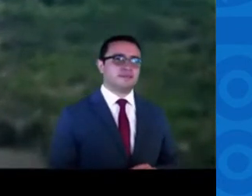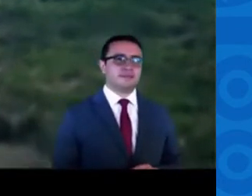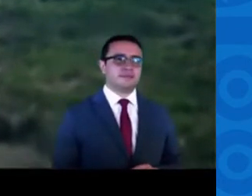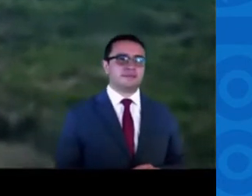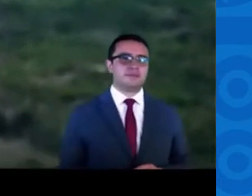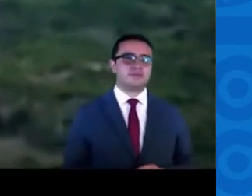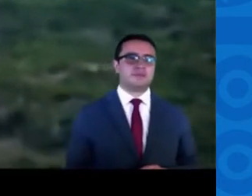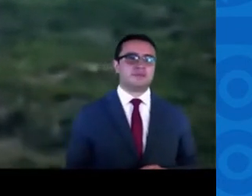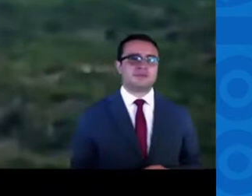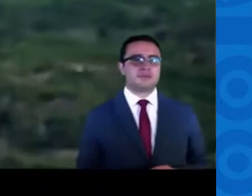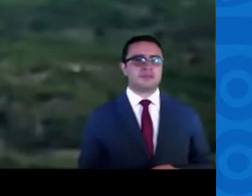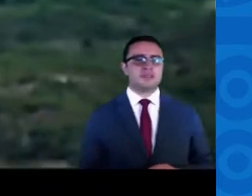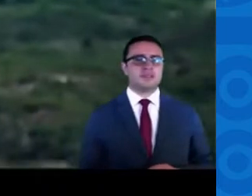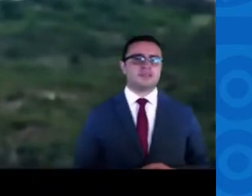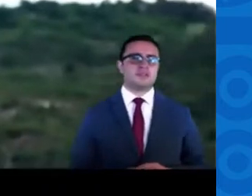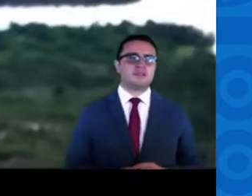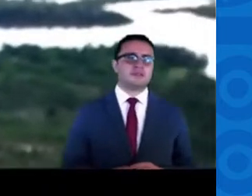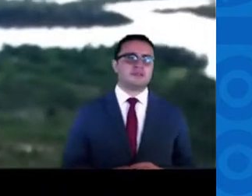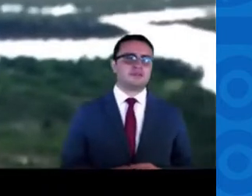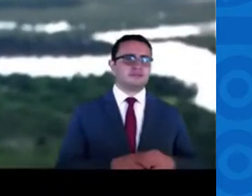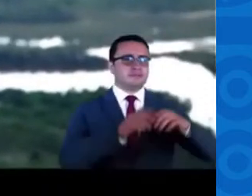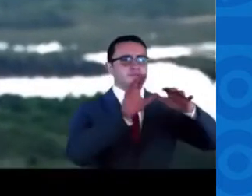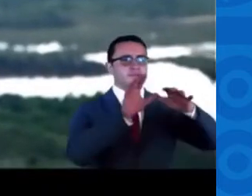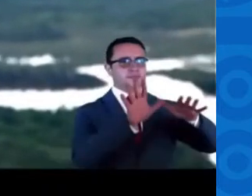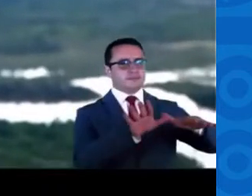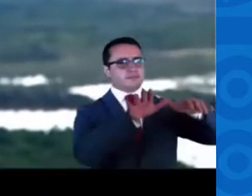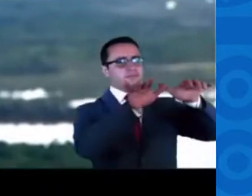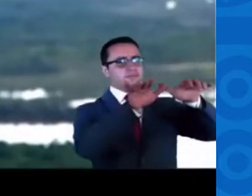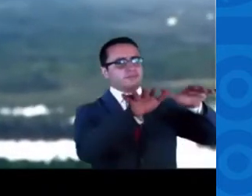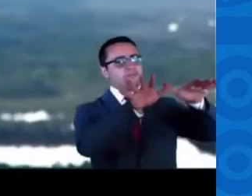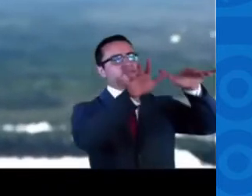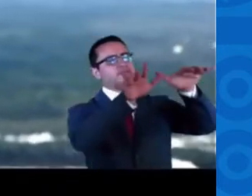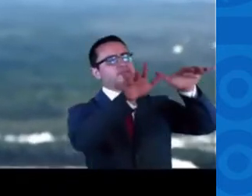Si te pregunto quién canta,